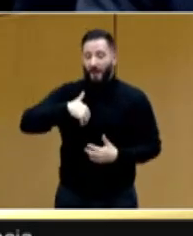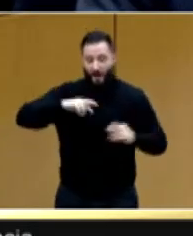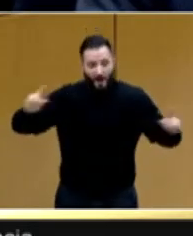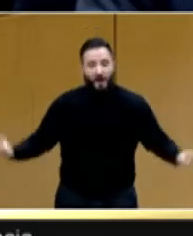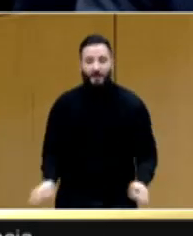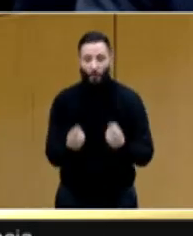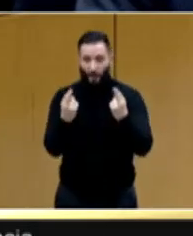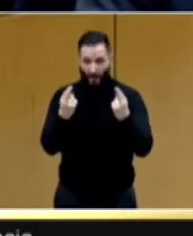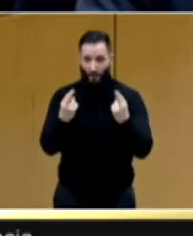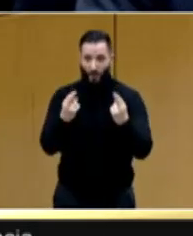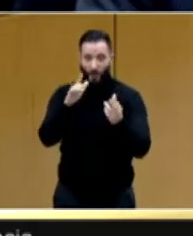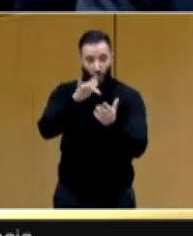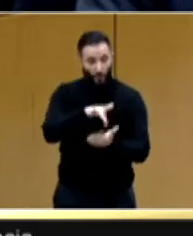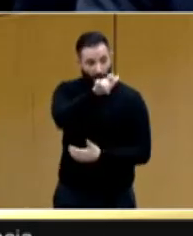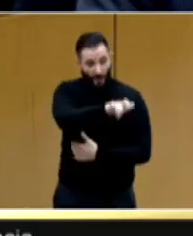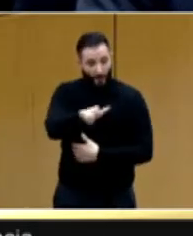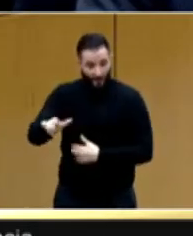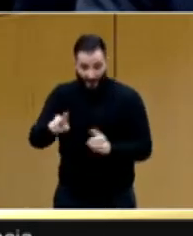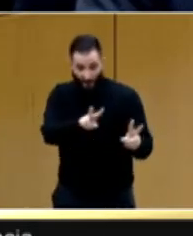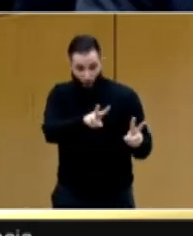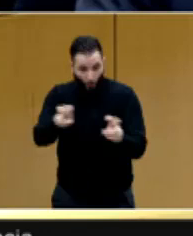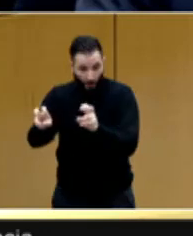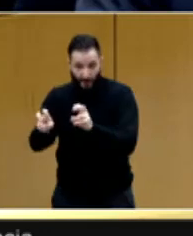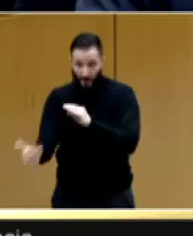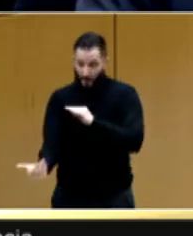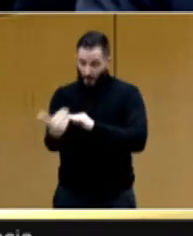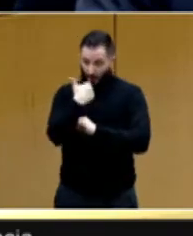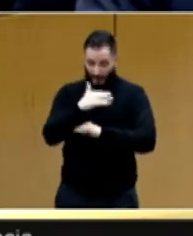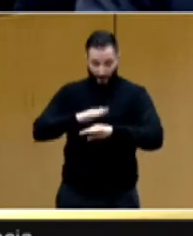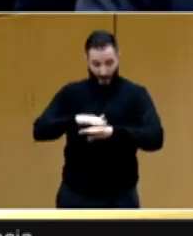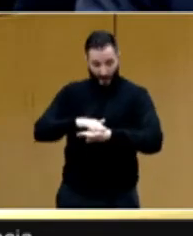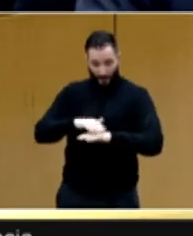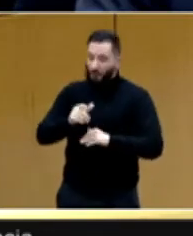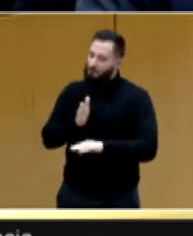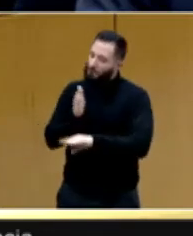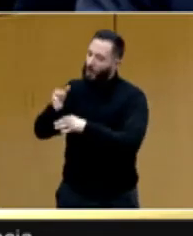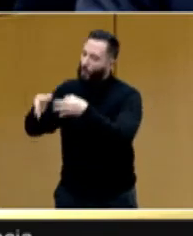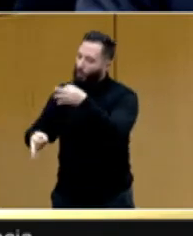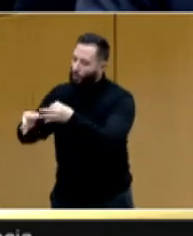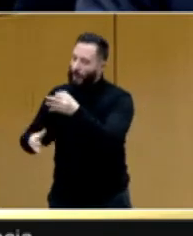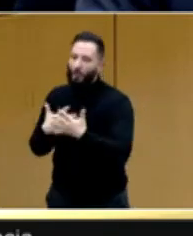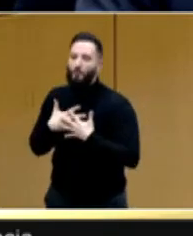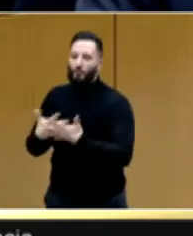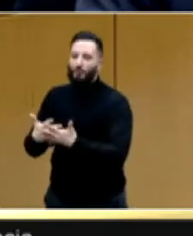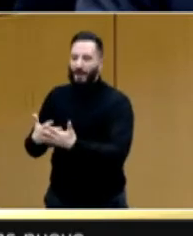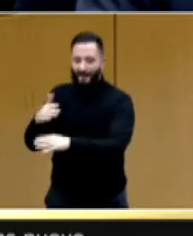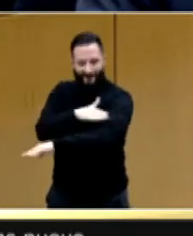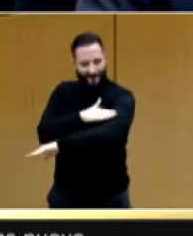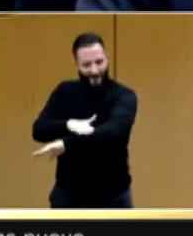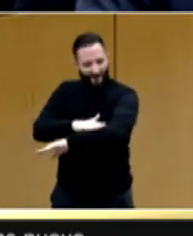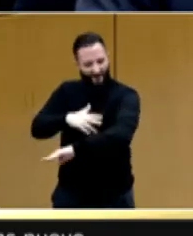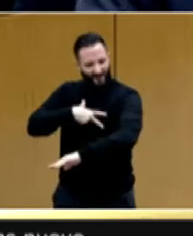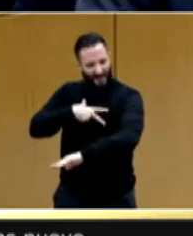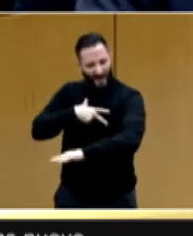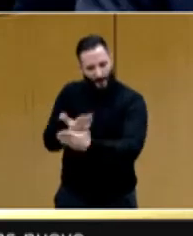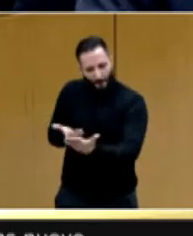de las de las nueve personas que se presentaron de forma voluntaria en juzgados a pedir a fiscalía que revisarán sus expedientes judiciales